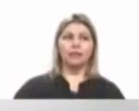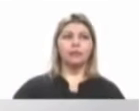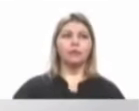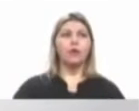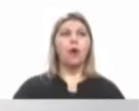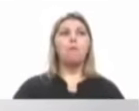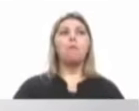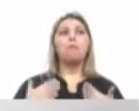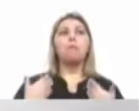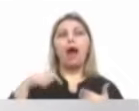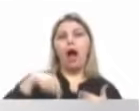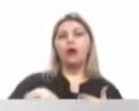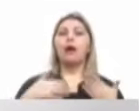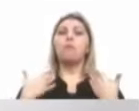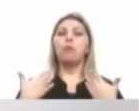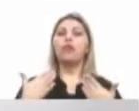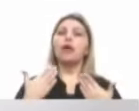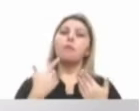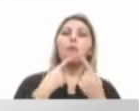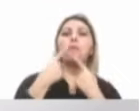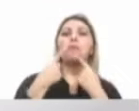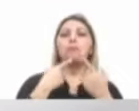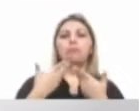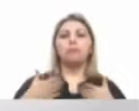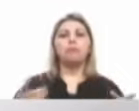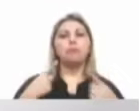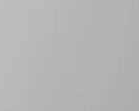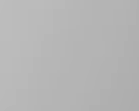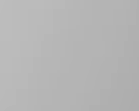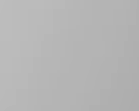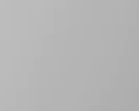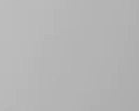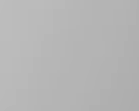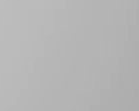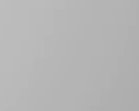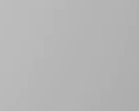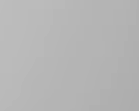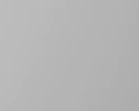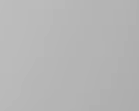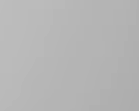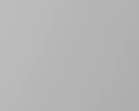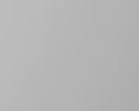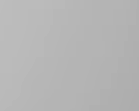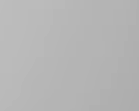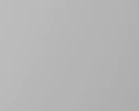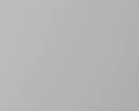Guillermo Francos sería quien ocupe su lugar y se va a oficializar pronto.